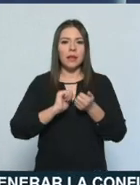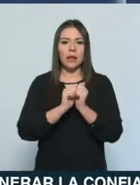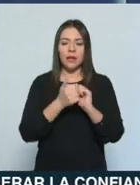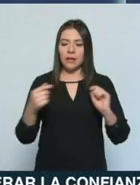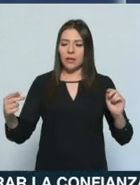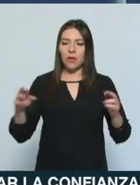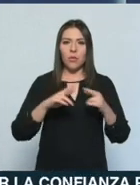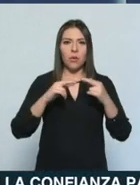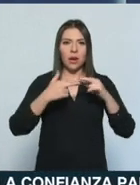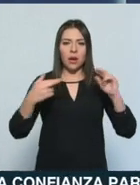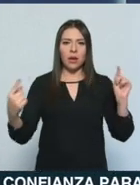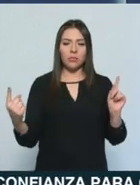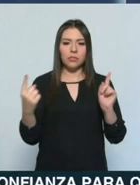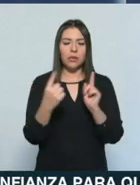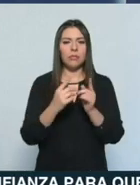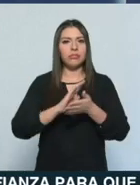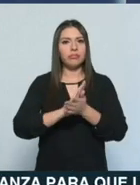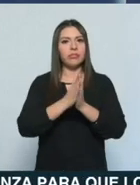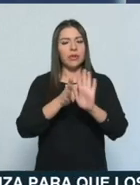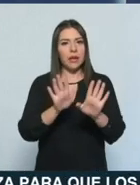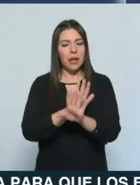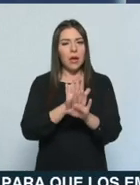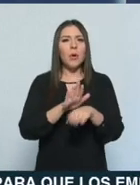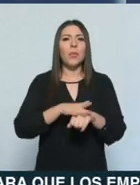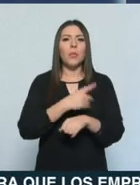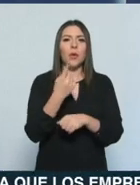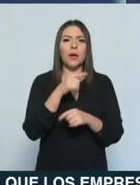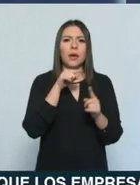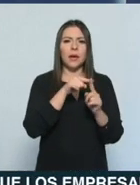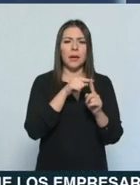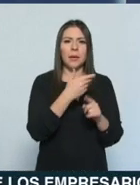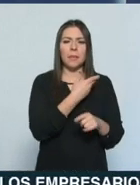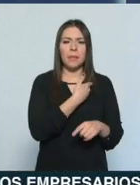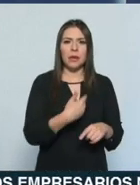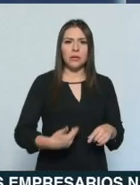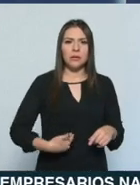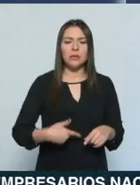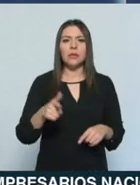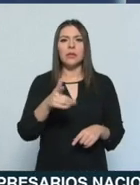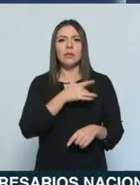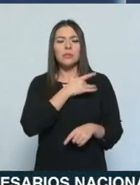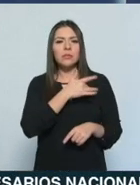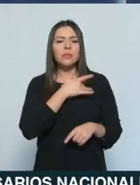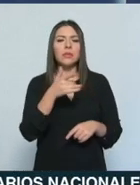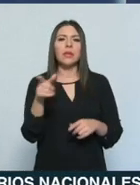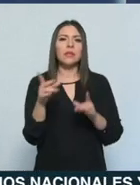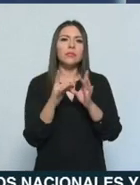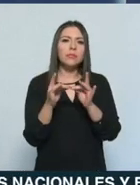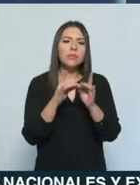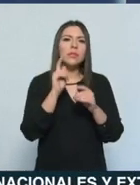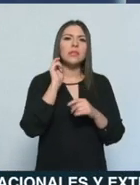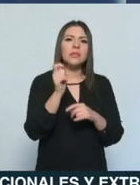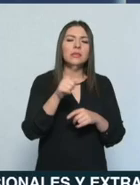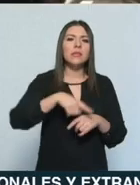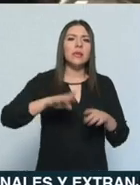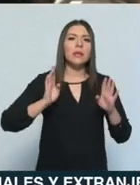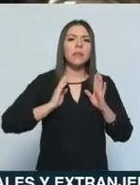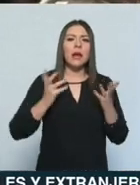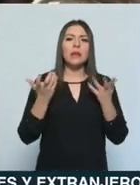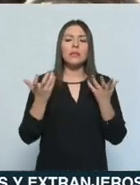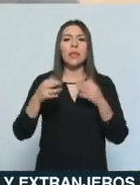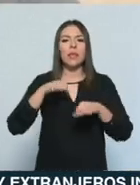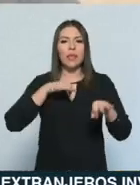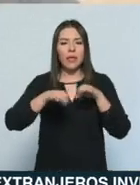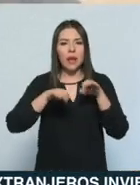forma demuestra dos cosas. Una, que el presidente ha sido sensibilizado respecto de lo que los militares hacen, no solamente en labores de seguridad pública, desde